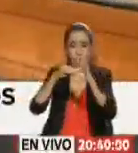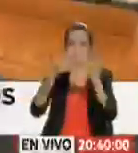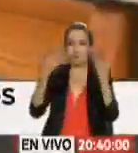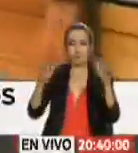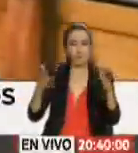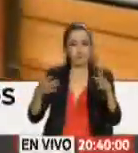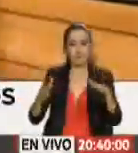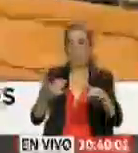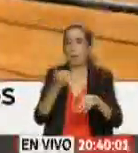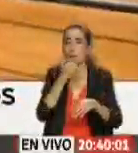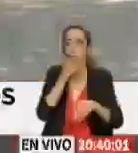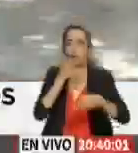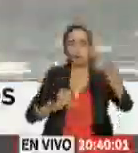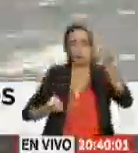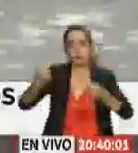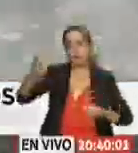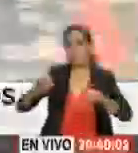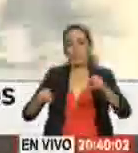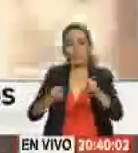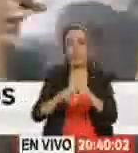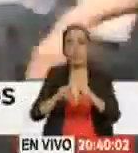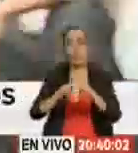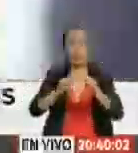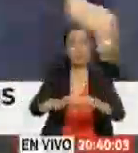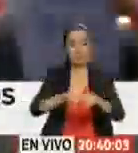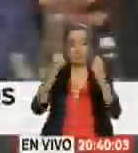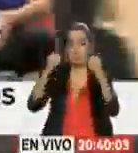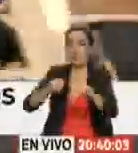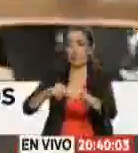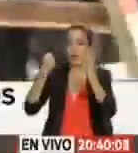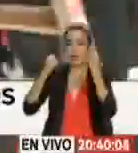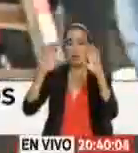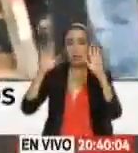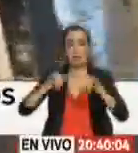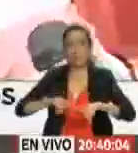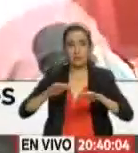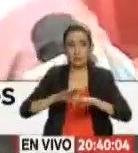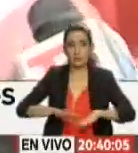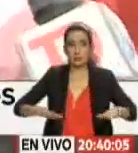carros se quedan dañados y el único acceso en carretera se puede hacer en